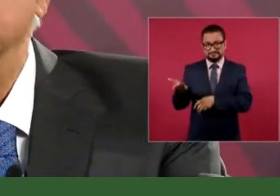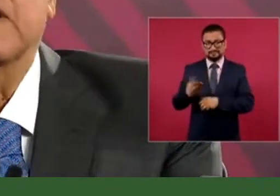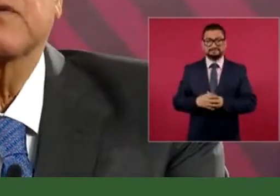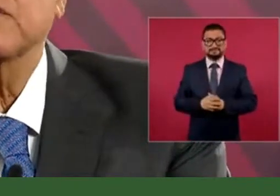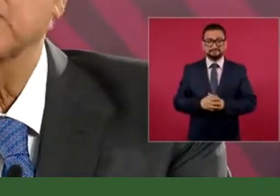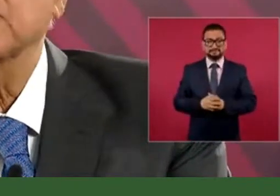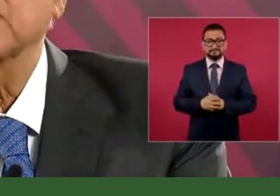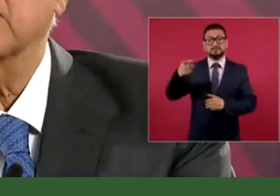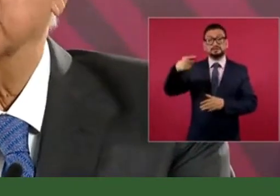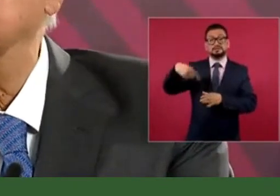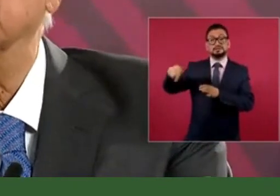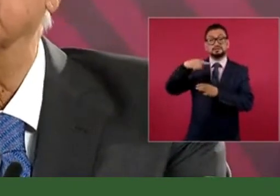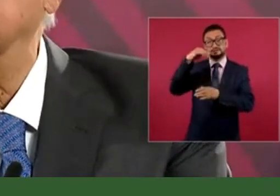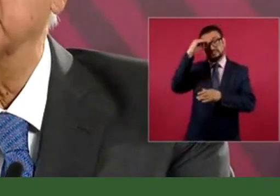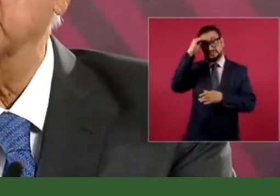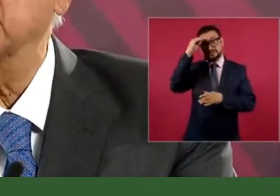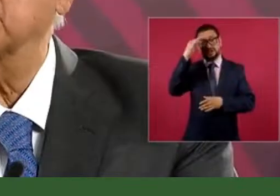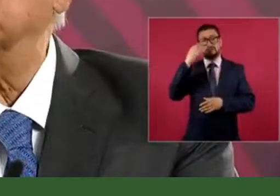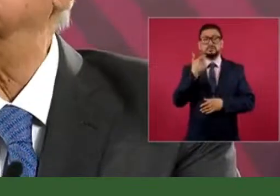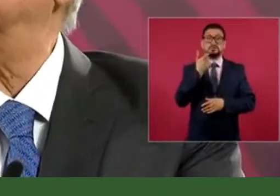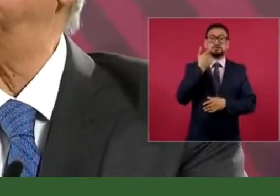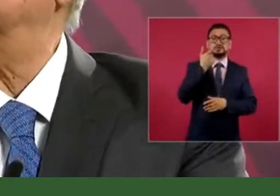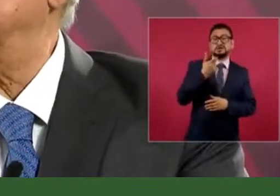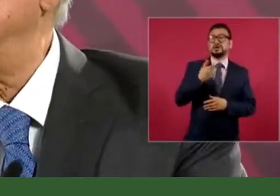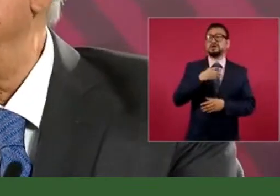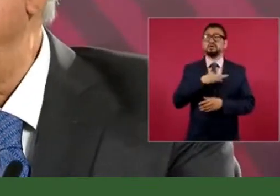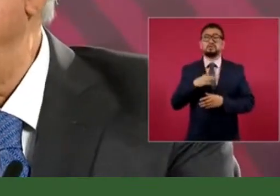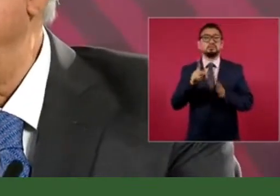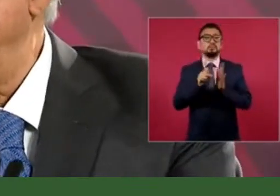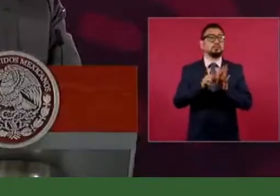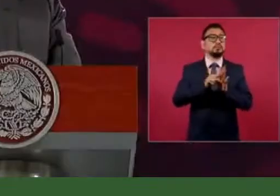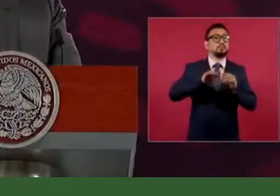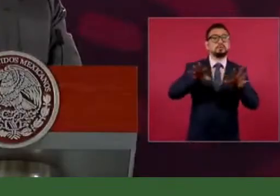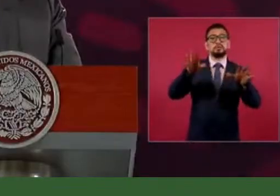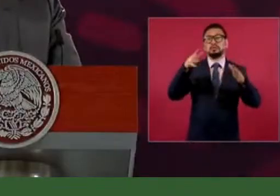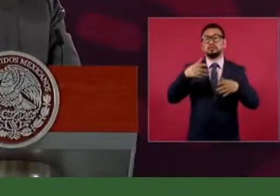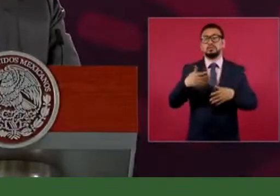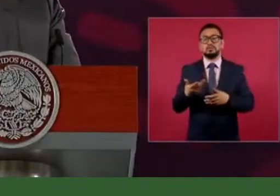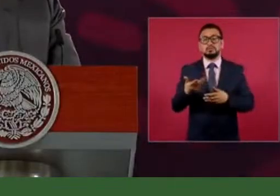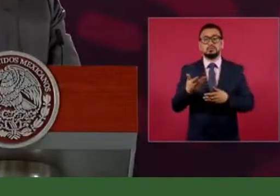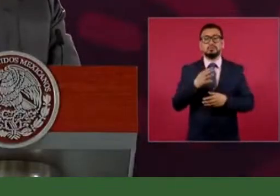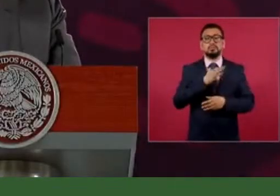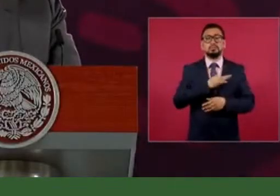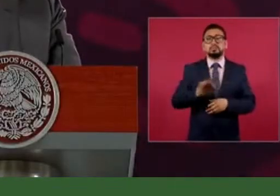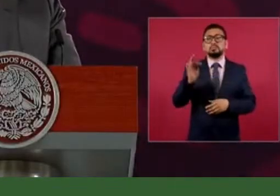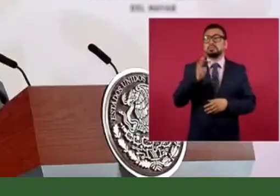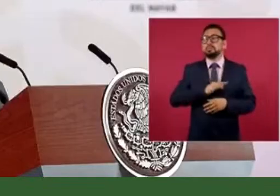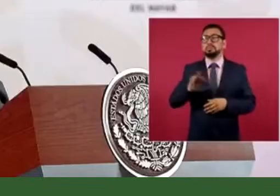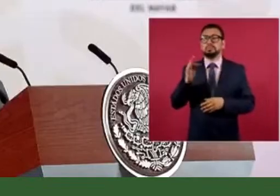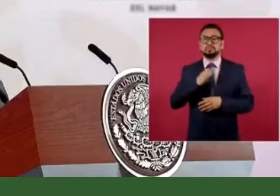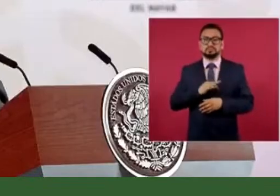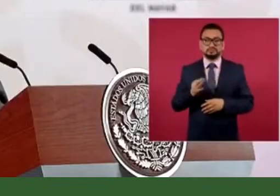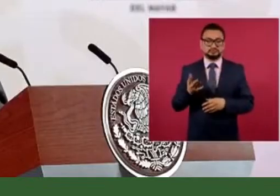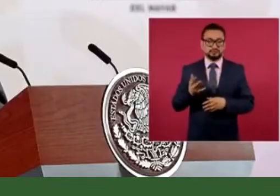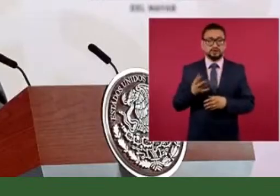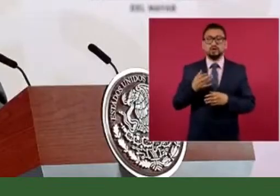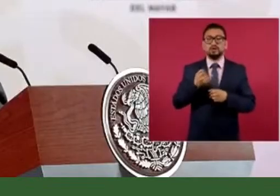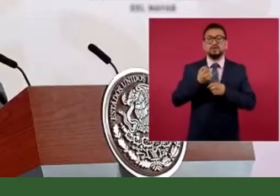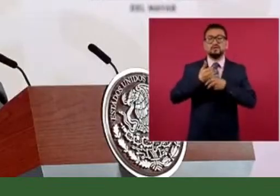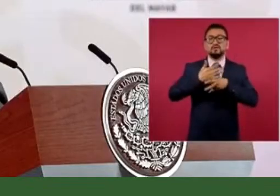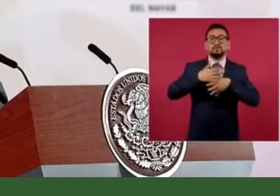Pensaron de que con el dinero y con los medios de comunicación o información